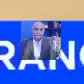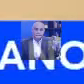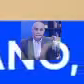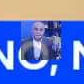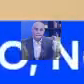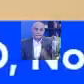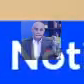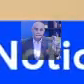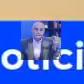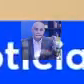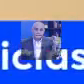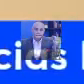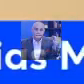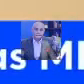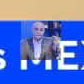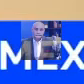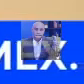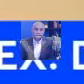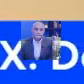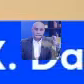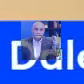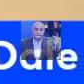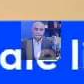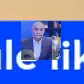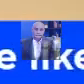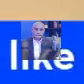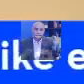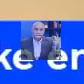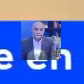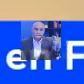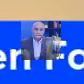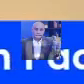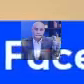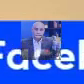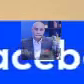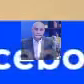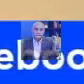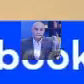este discurso la oposición y algunos más,